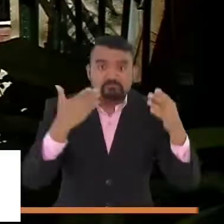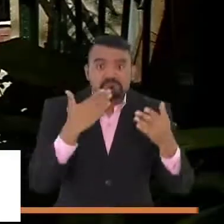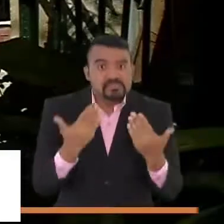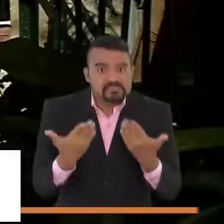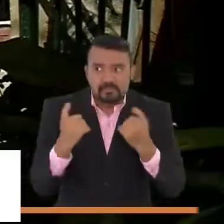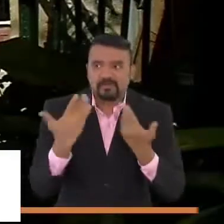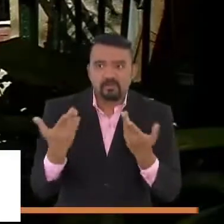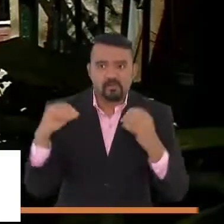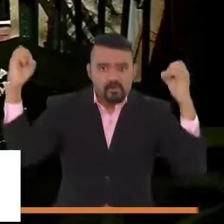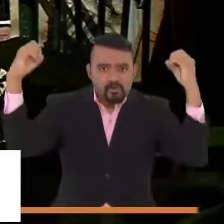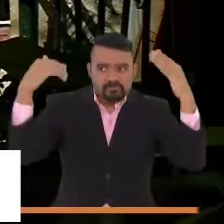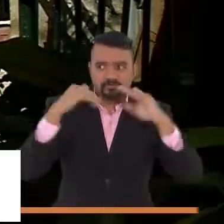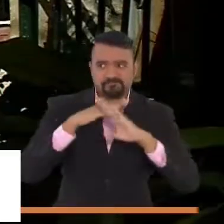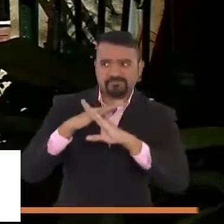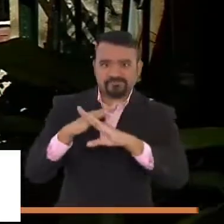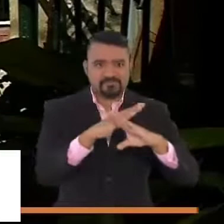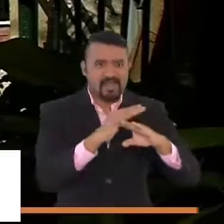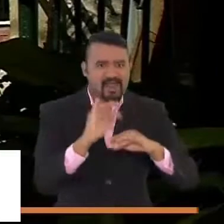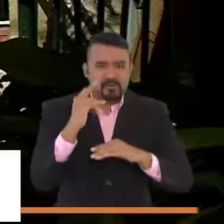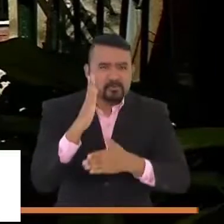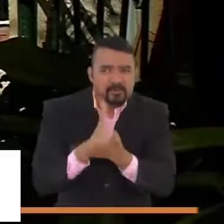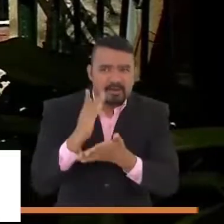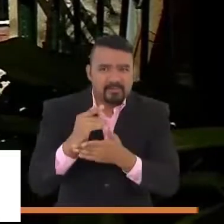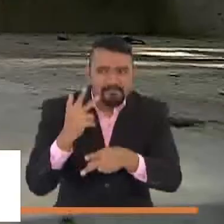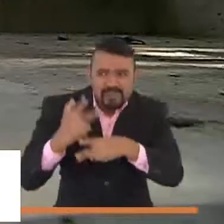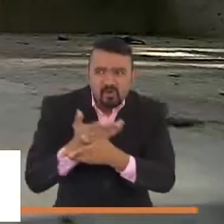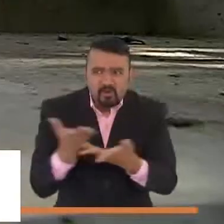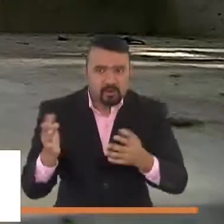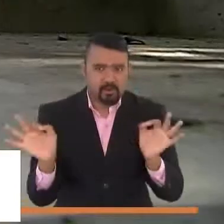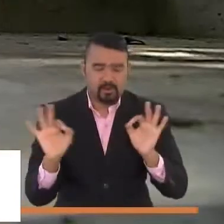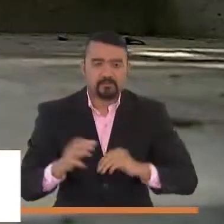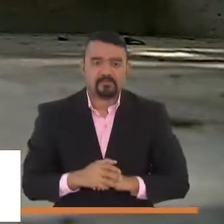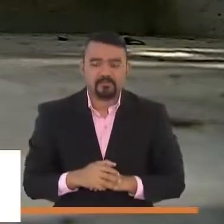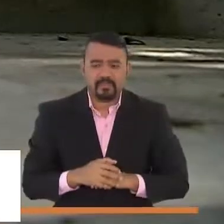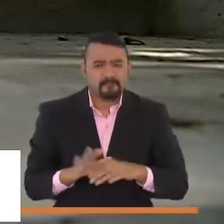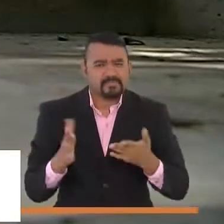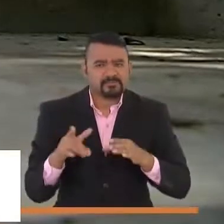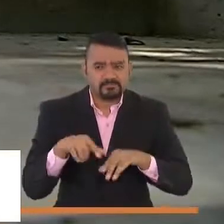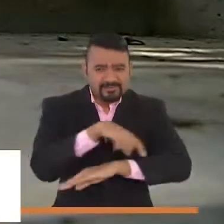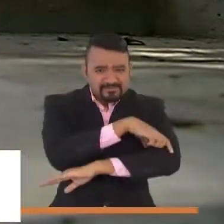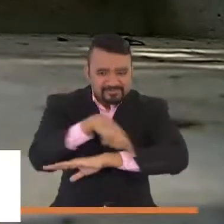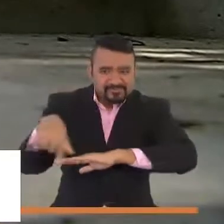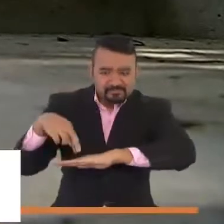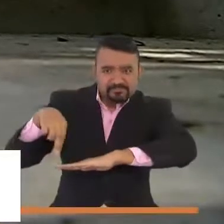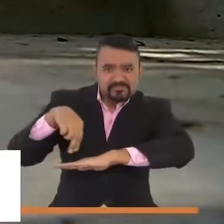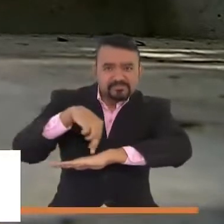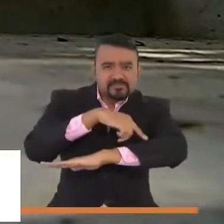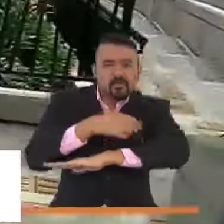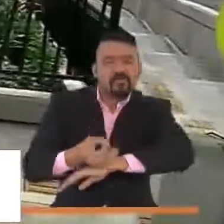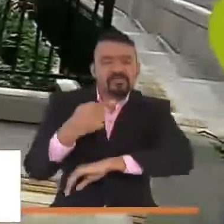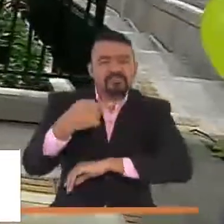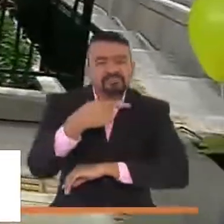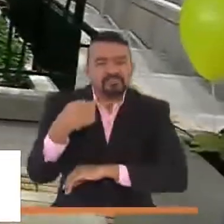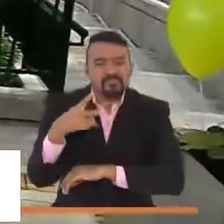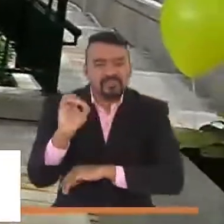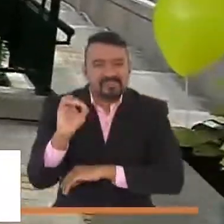me corrige, son como 120 metros lineales de andén, pero el andén es una